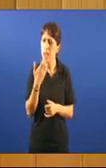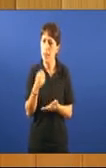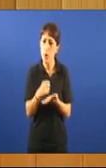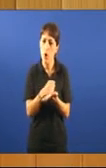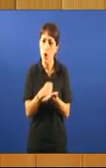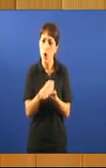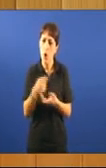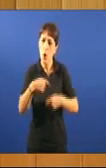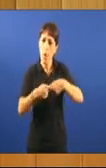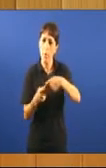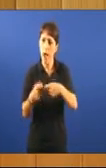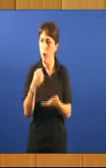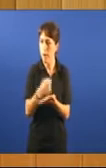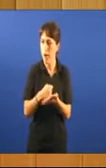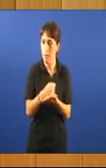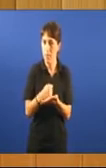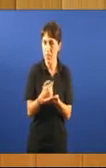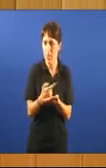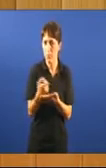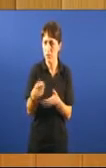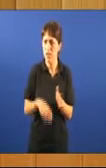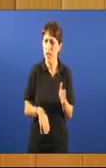vostede prefire obedecer a Rajoy a